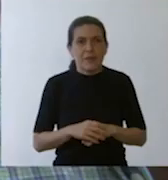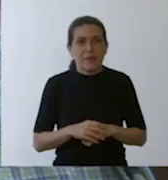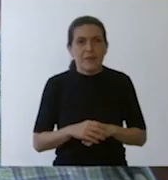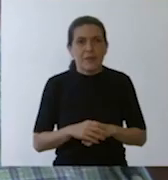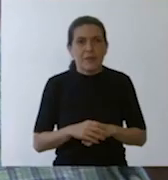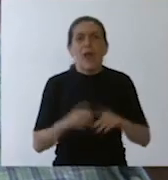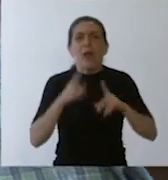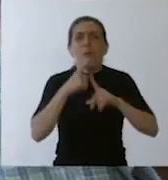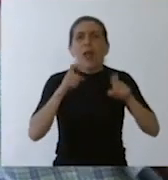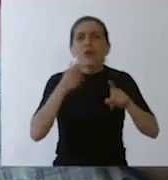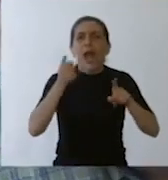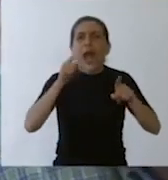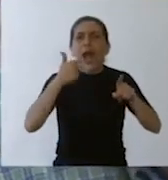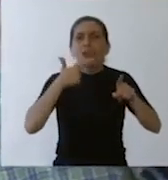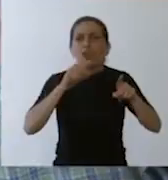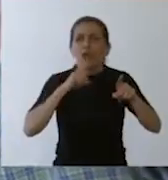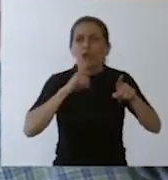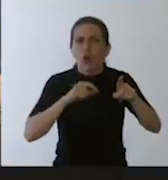Los planes sí.